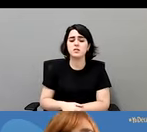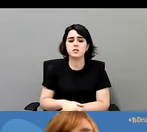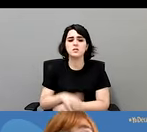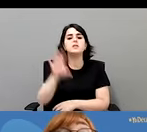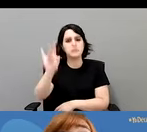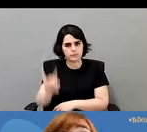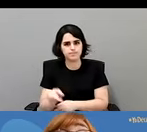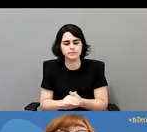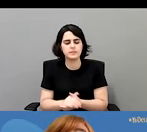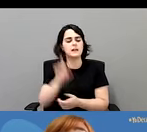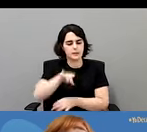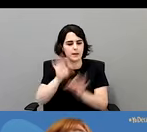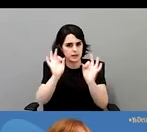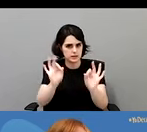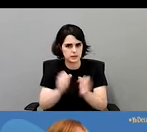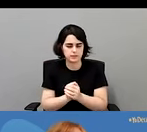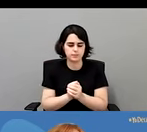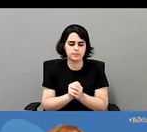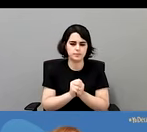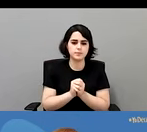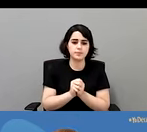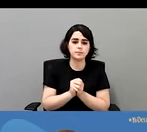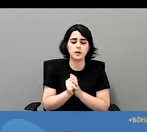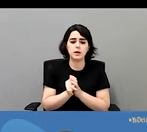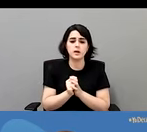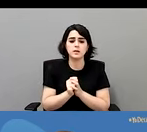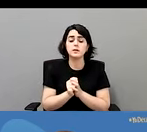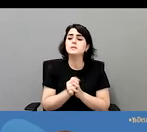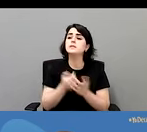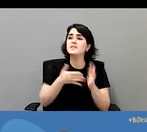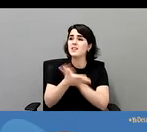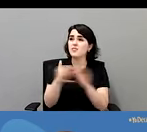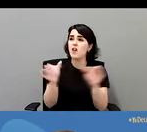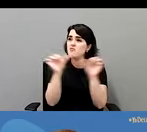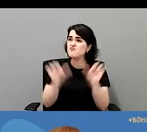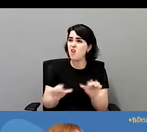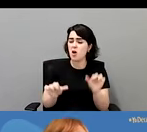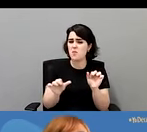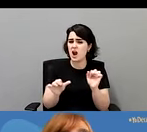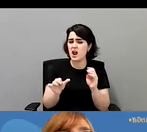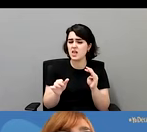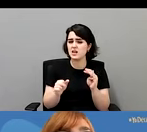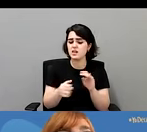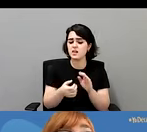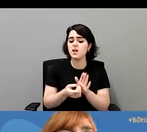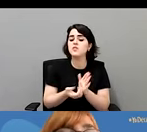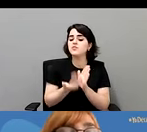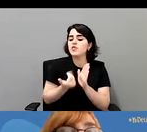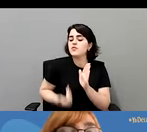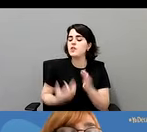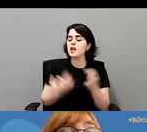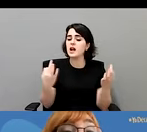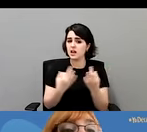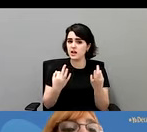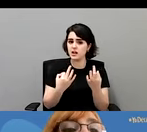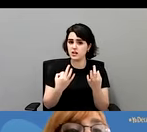Sí, también sería así. Y claro, eso de alguna manera lo que está es dejando atrás la